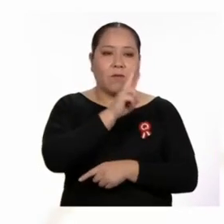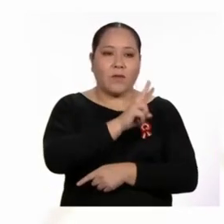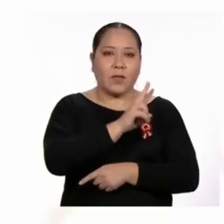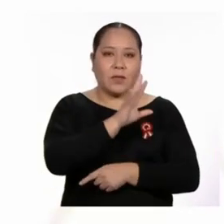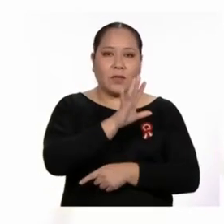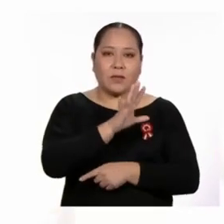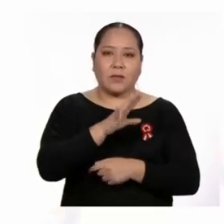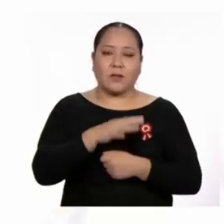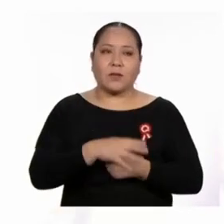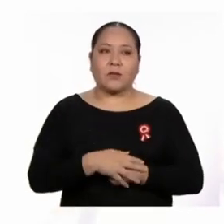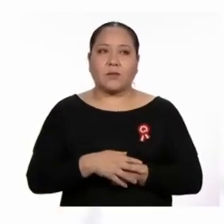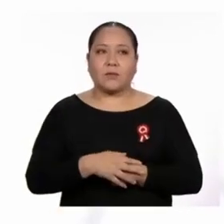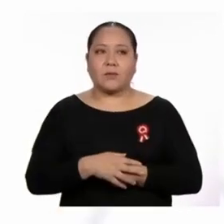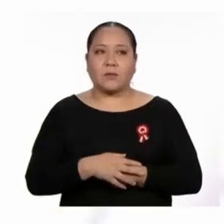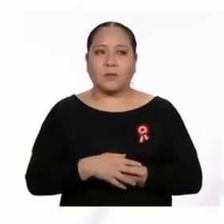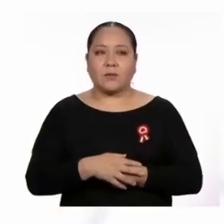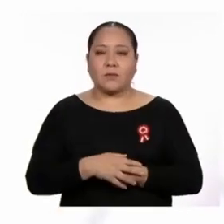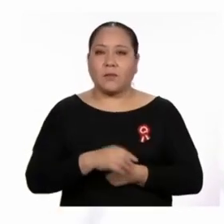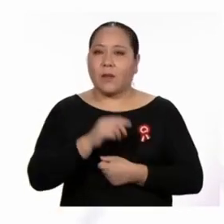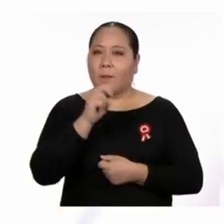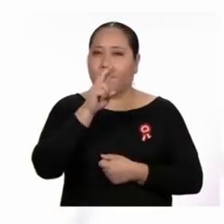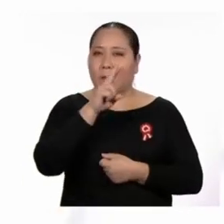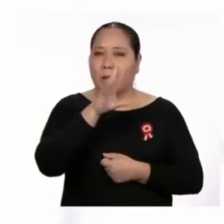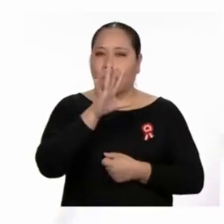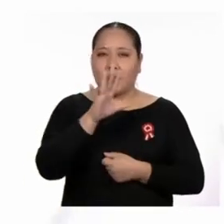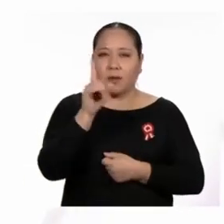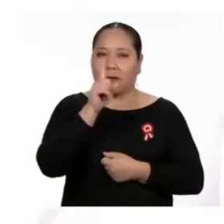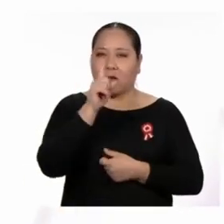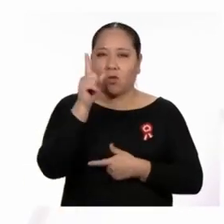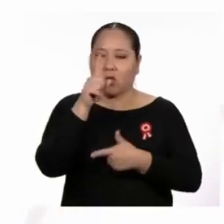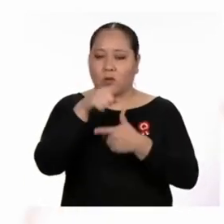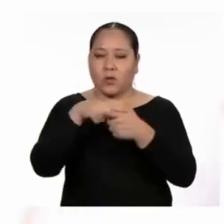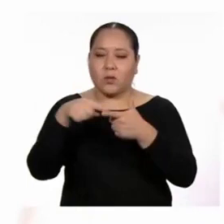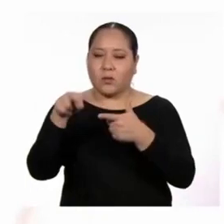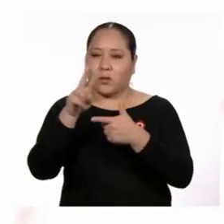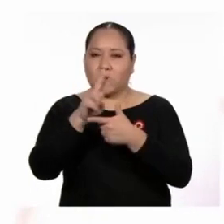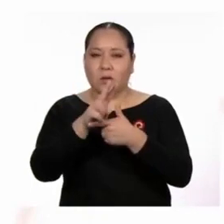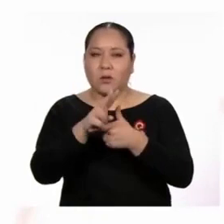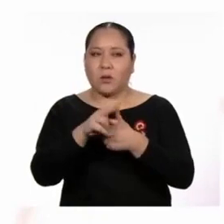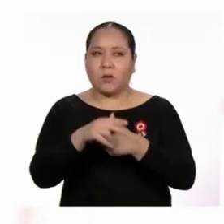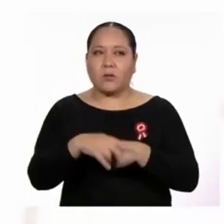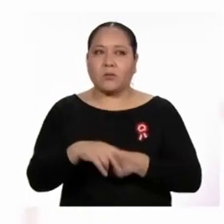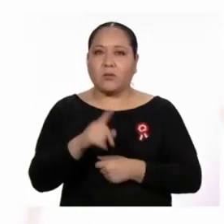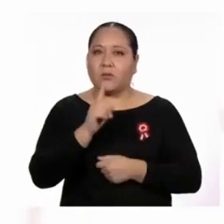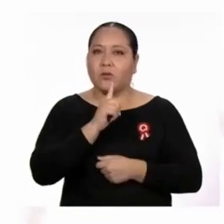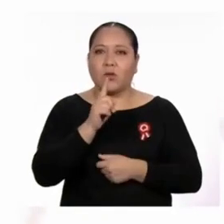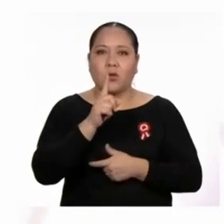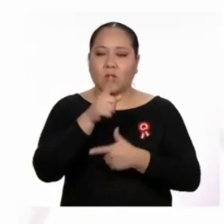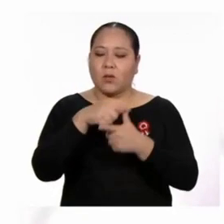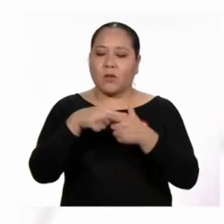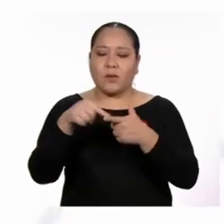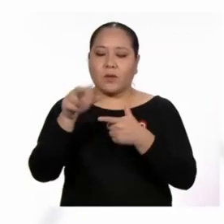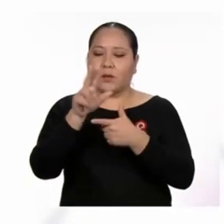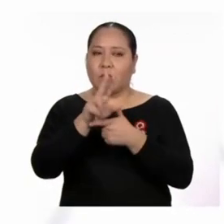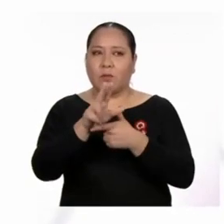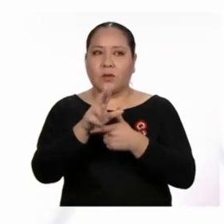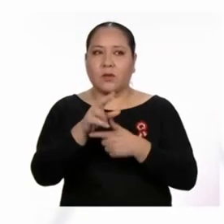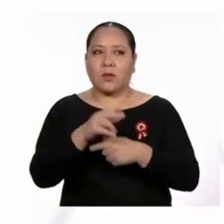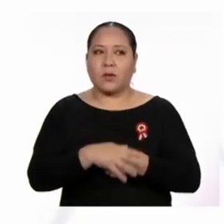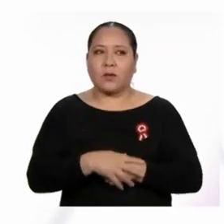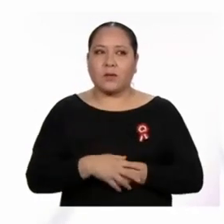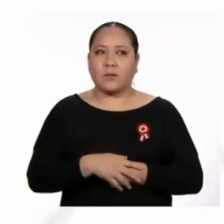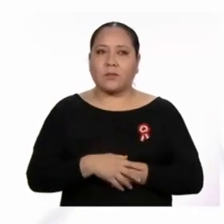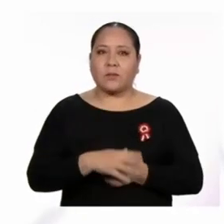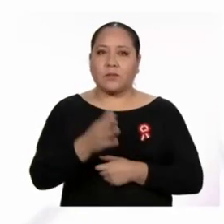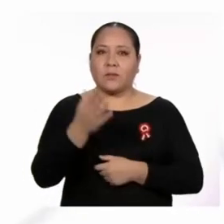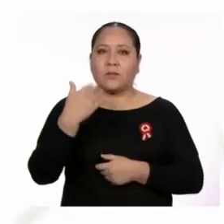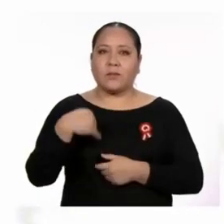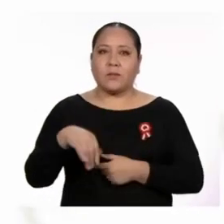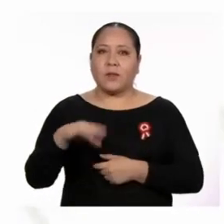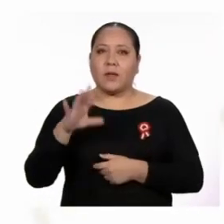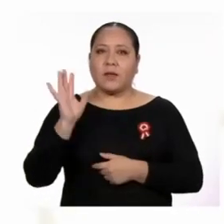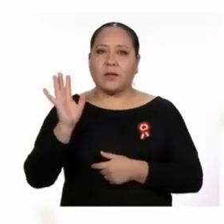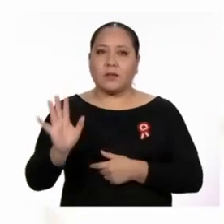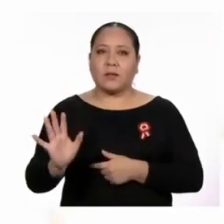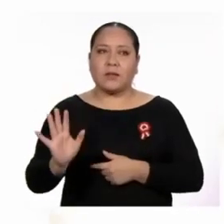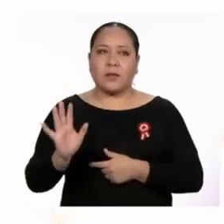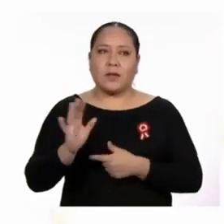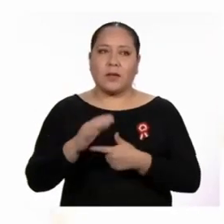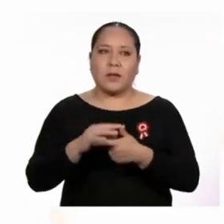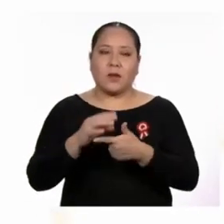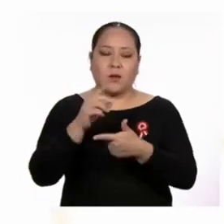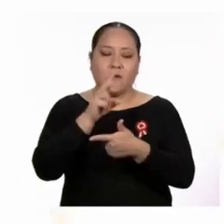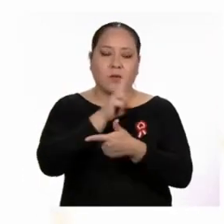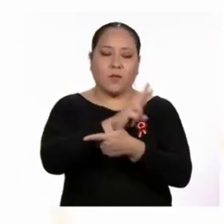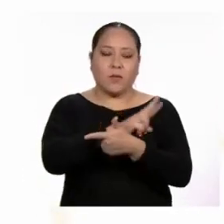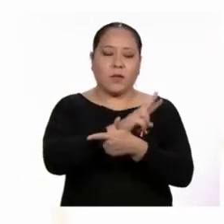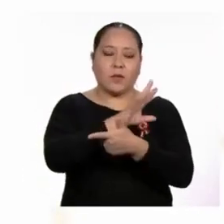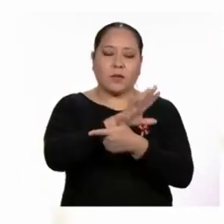25. 25 ya no es divisible por 2 ni por 3 pasamos a dividir